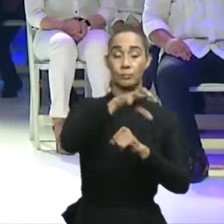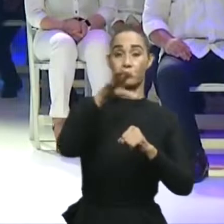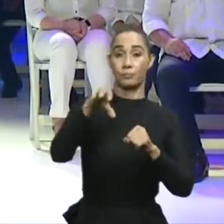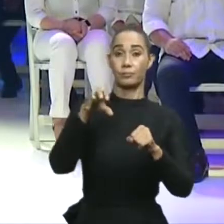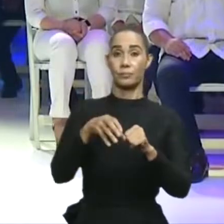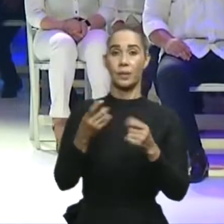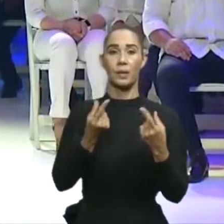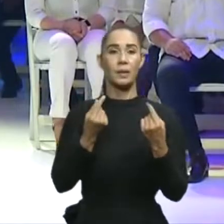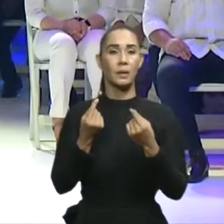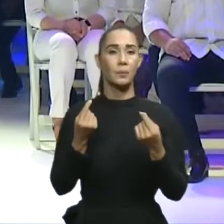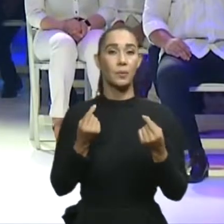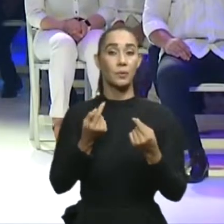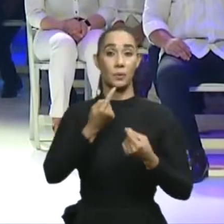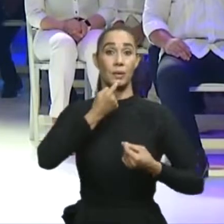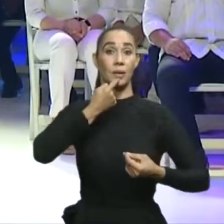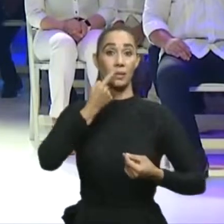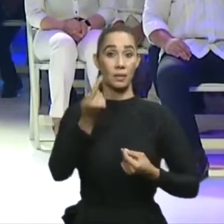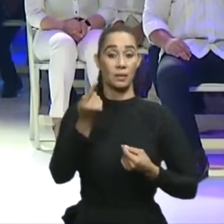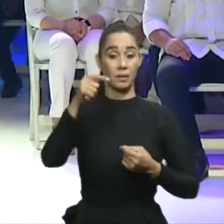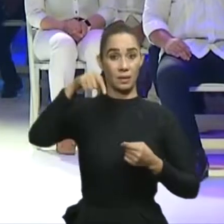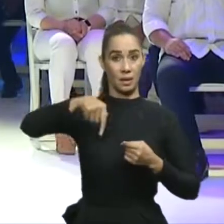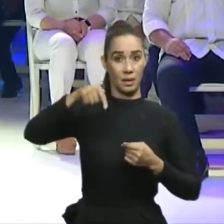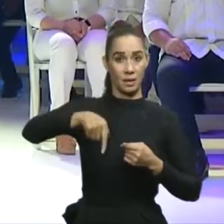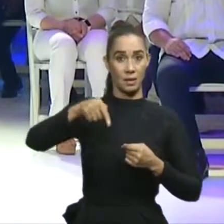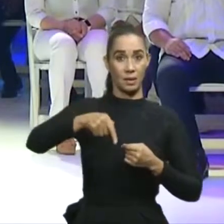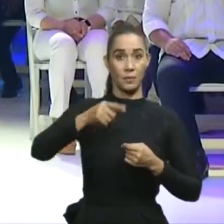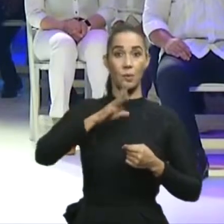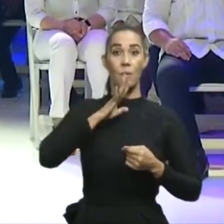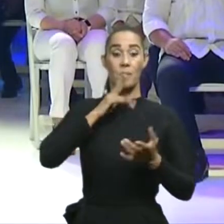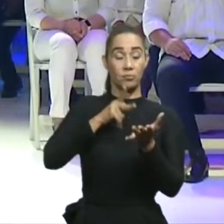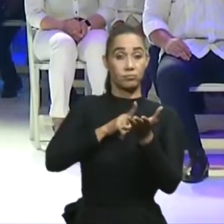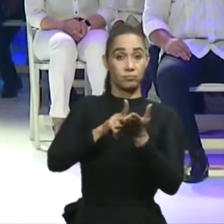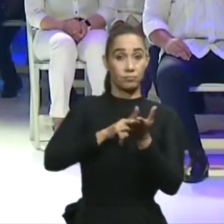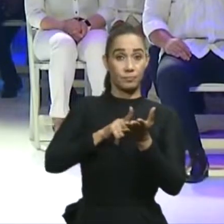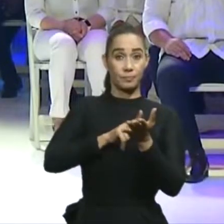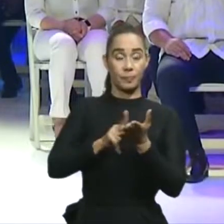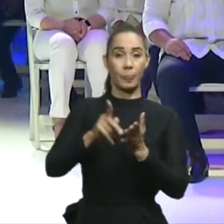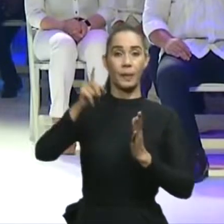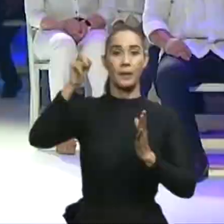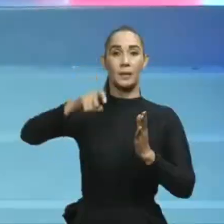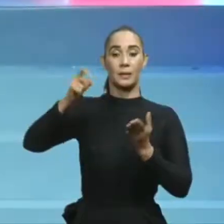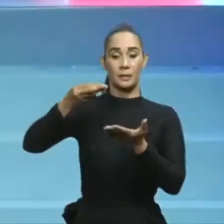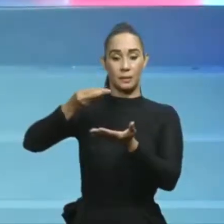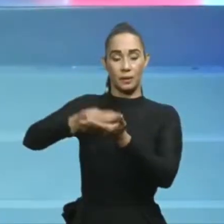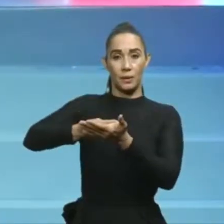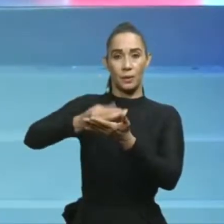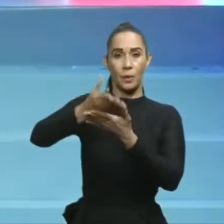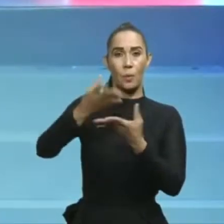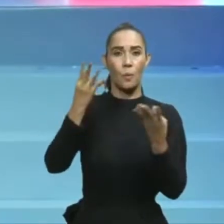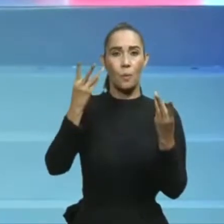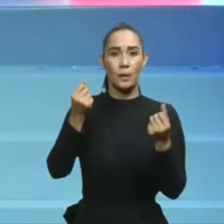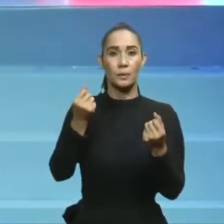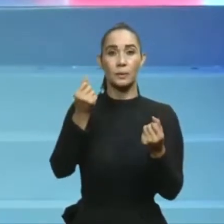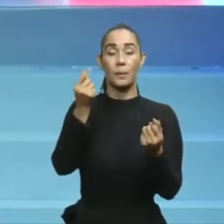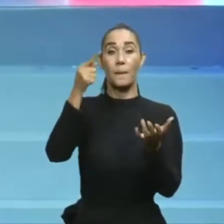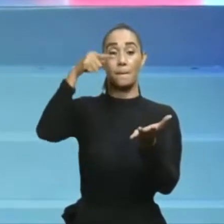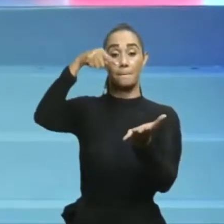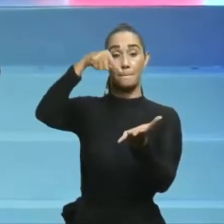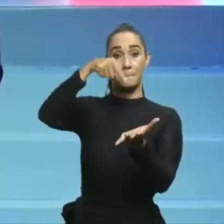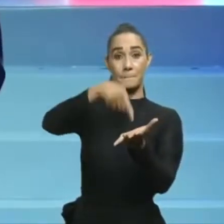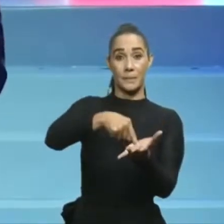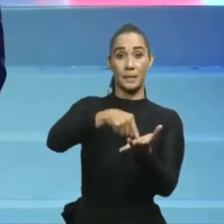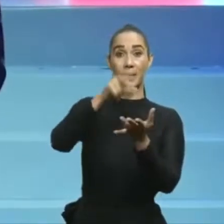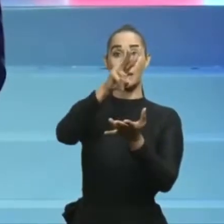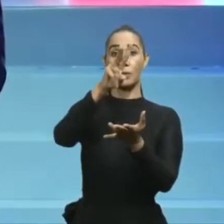y les dije que y venía aquí a hablar la verdad se necesita una inversión de aproximadamente 1.200